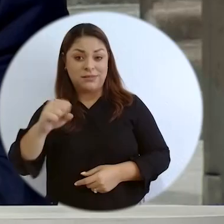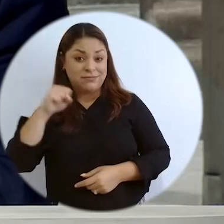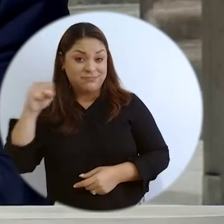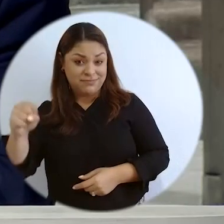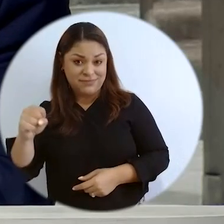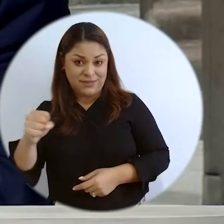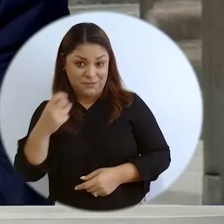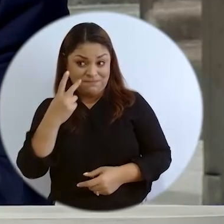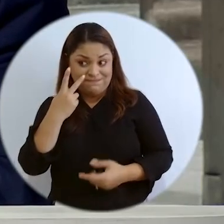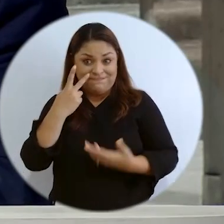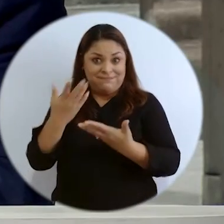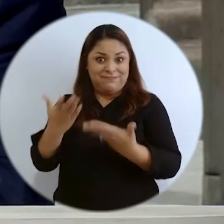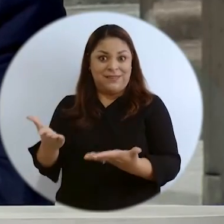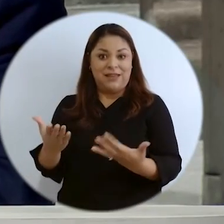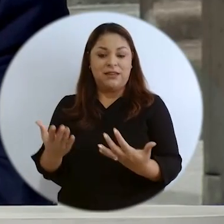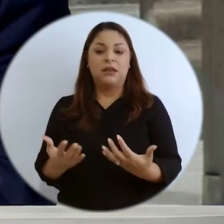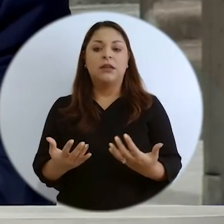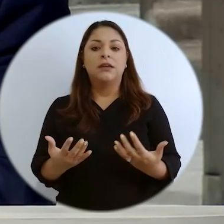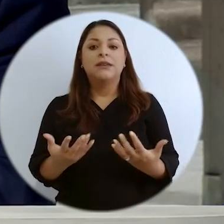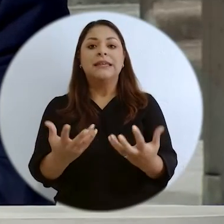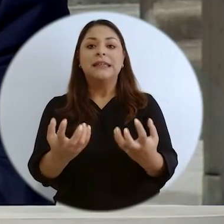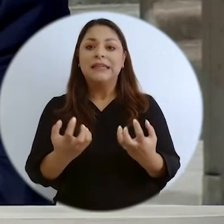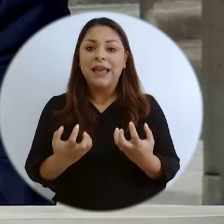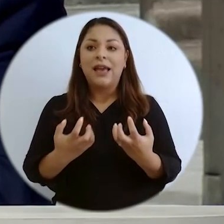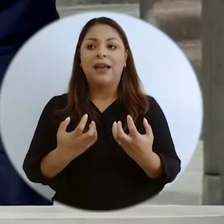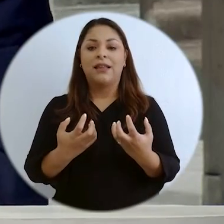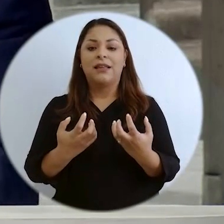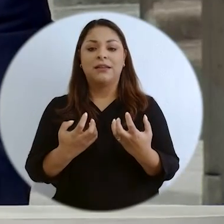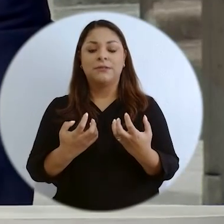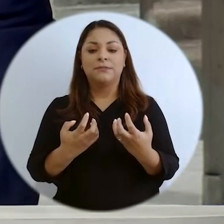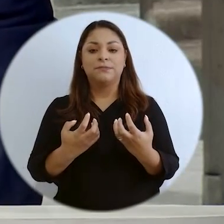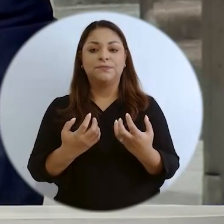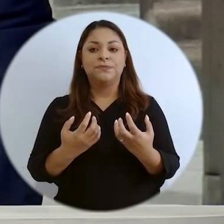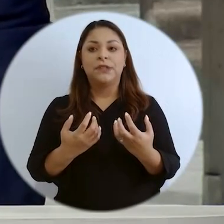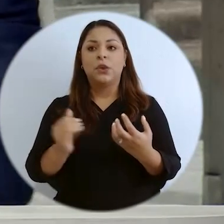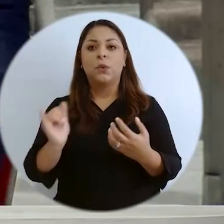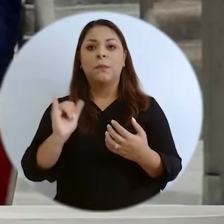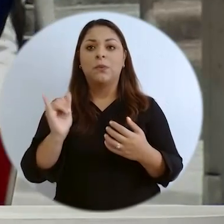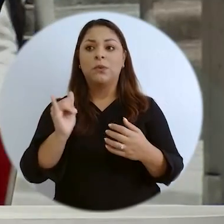Costarricense del Seguro Social que pretenden otra vez